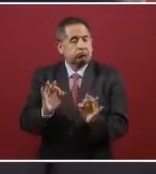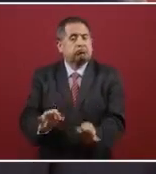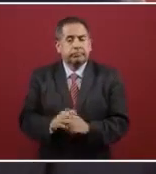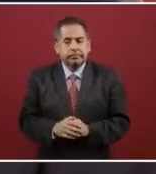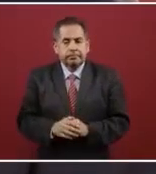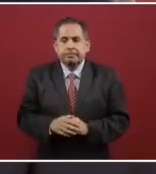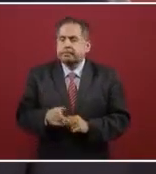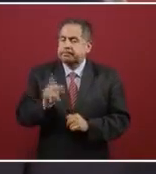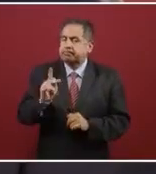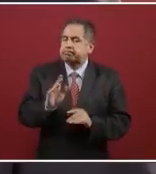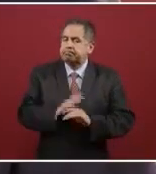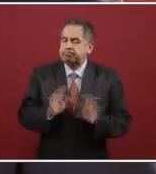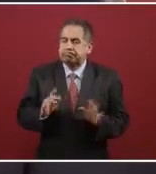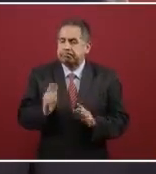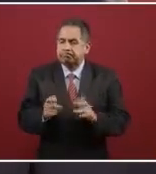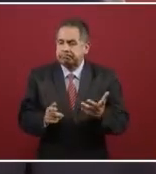pero no hay